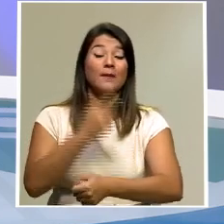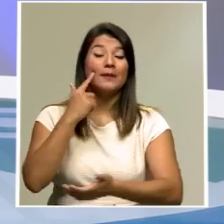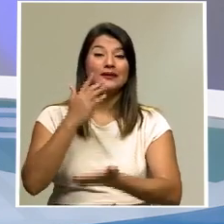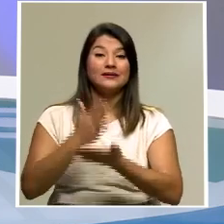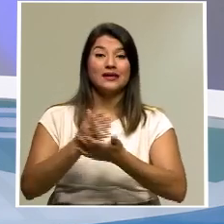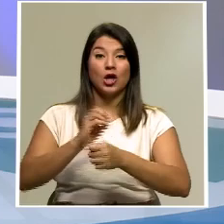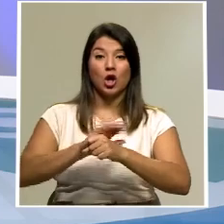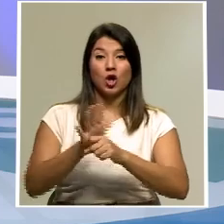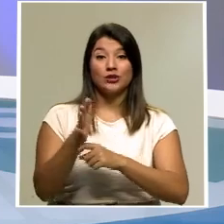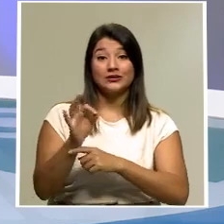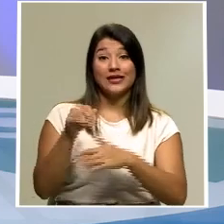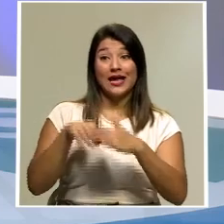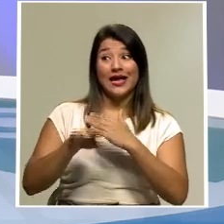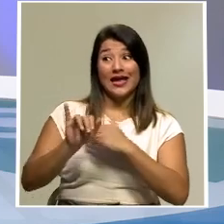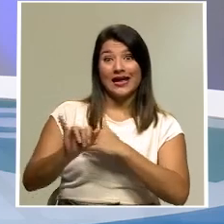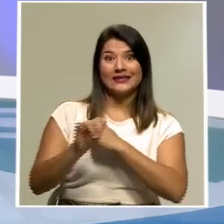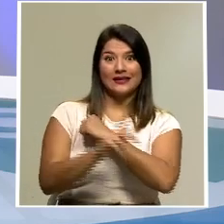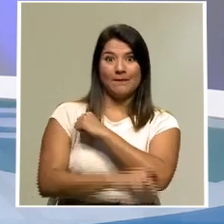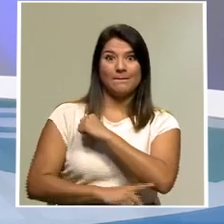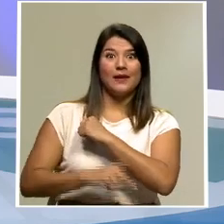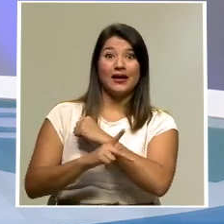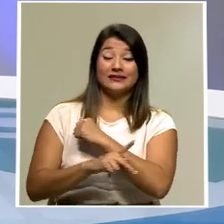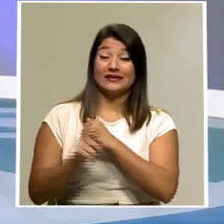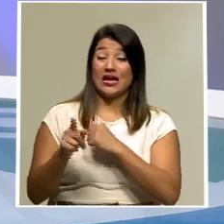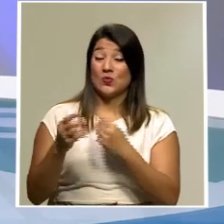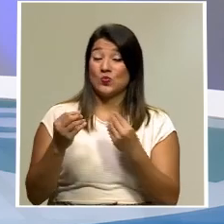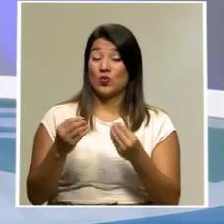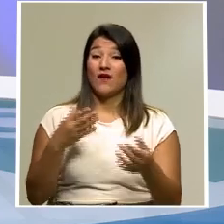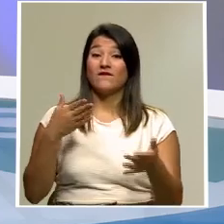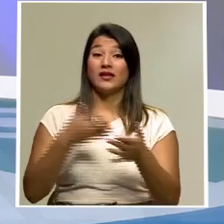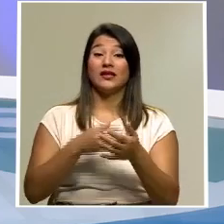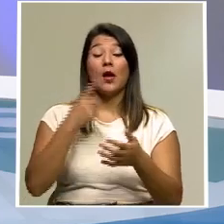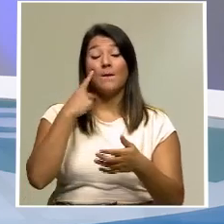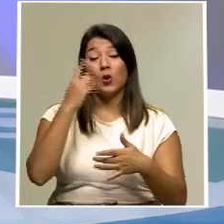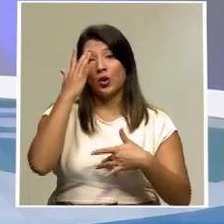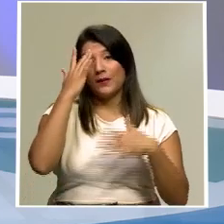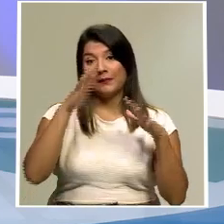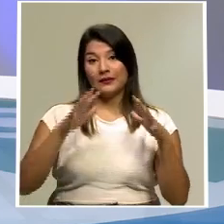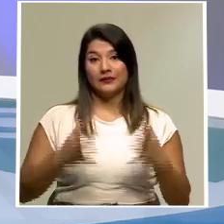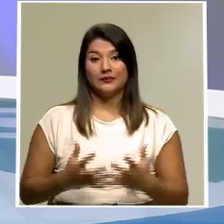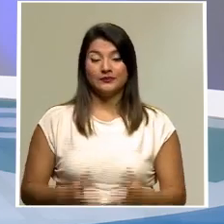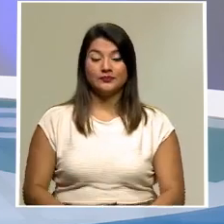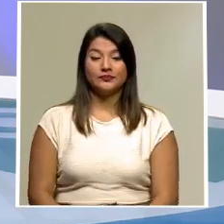COVID-19 en ese país fuertemente azotado por la pandemia.